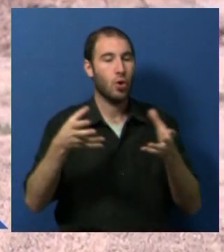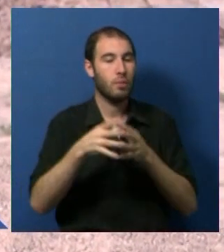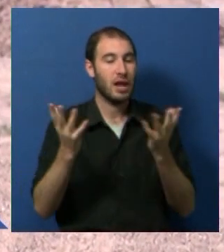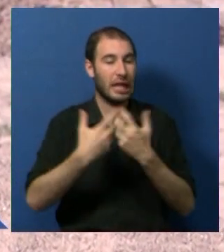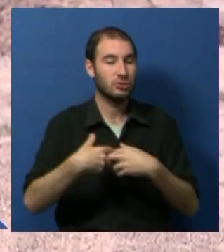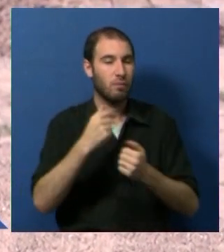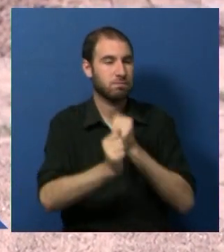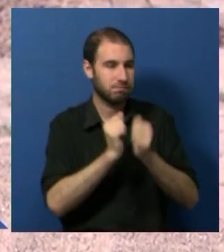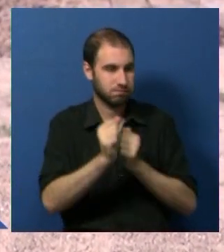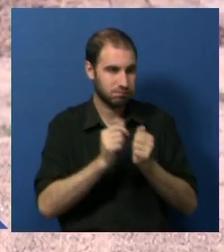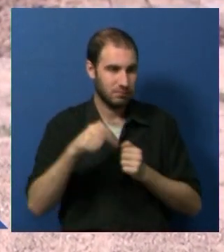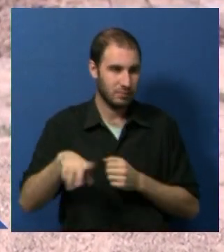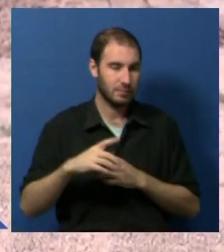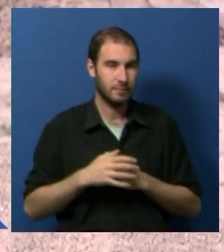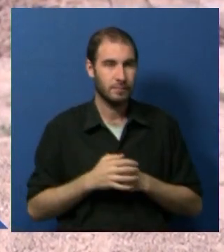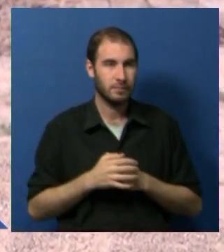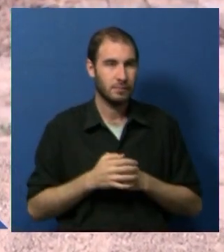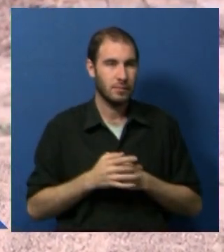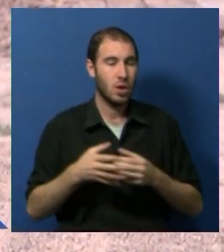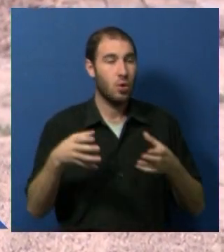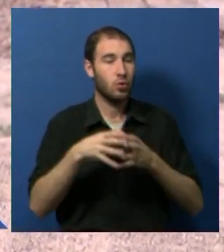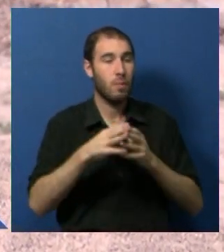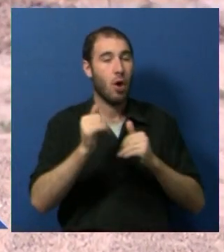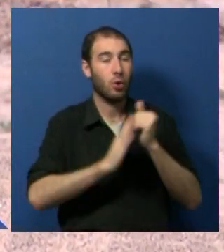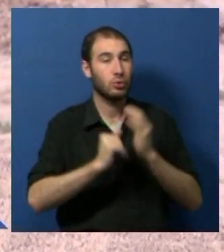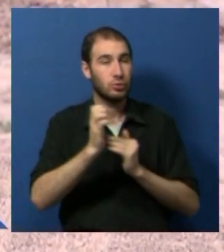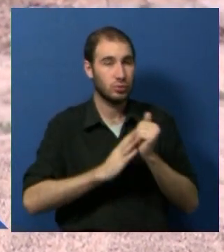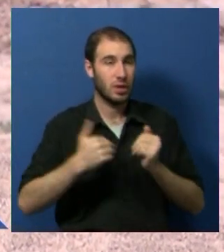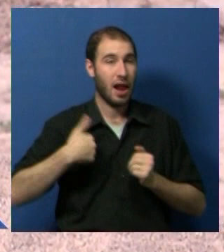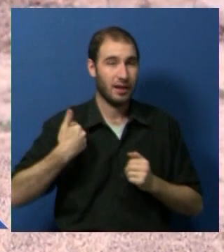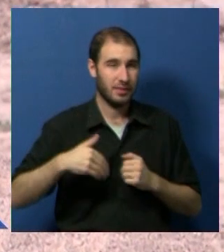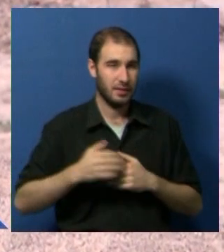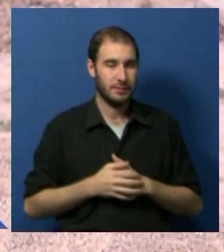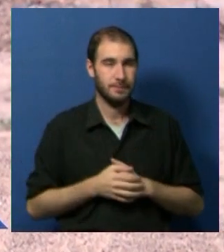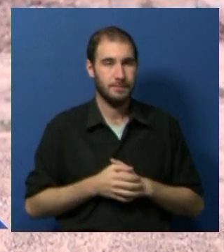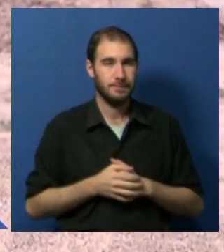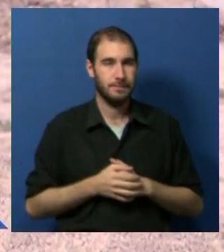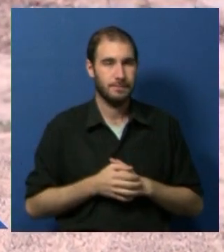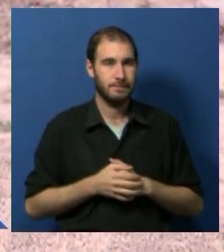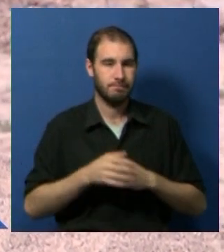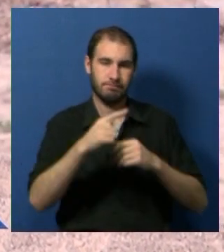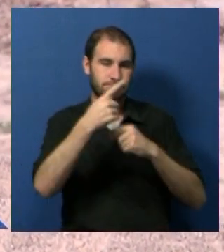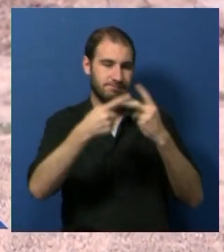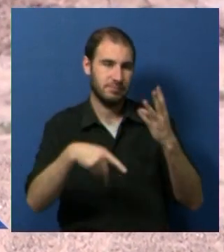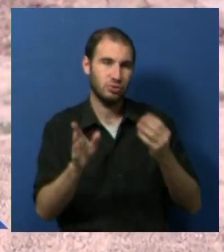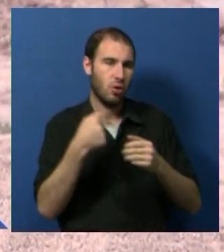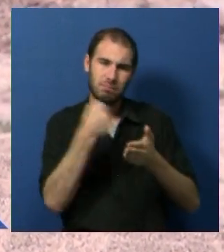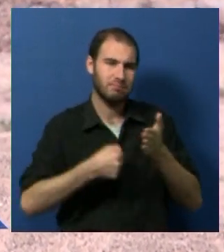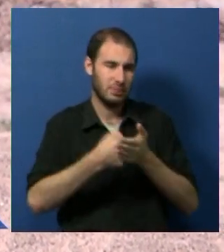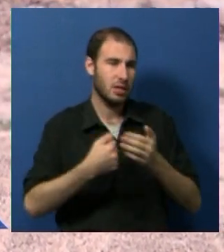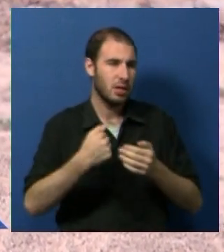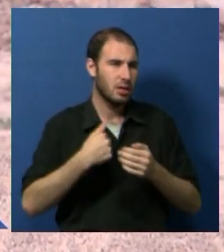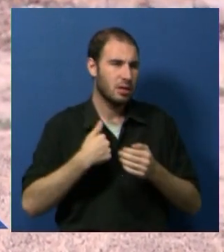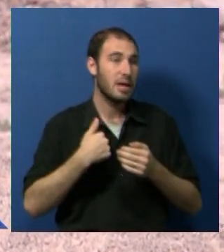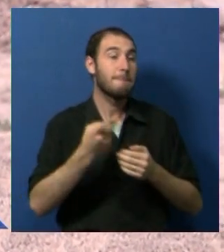con la producción, la Cámara de la Construcción de Argentina, todos tienen que hacer un esfuerzo, y en particular